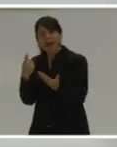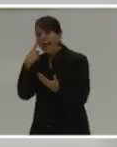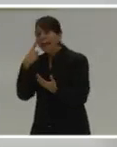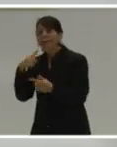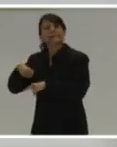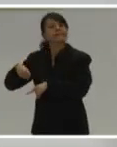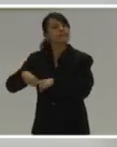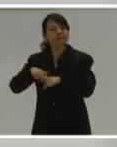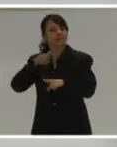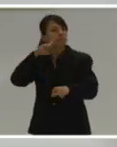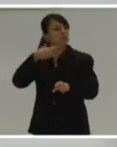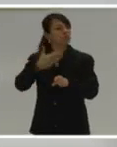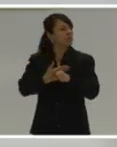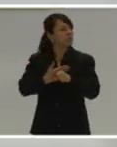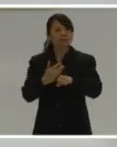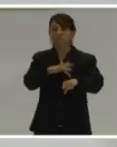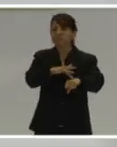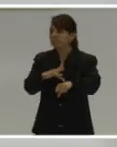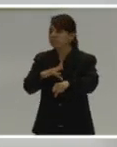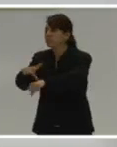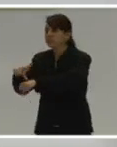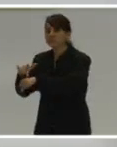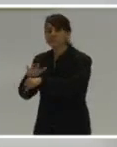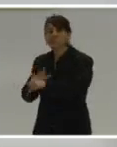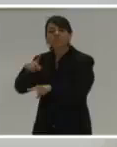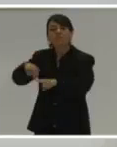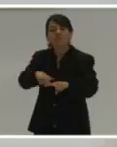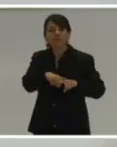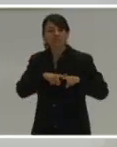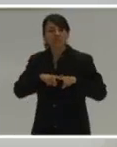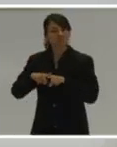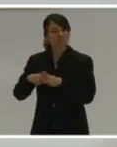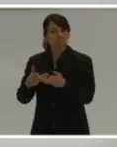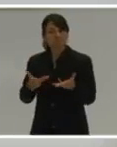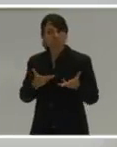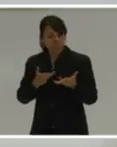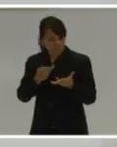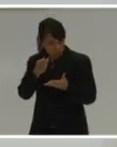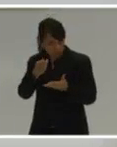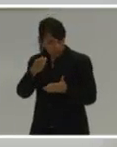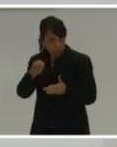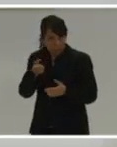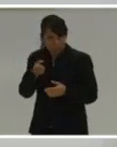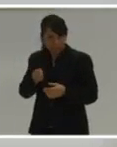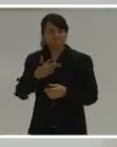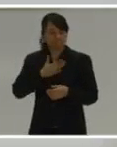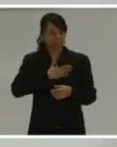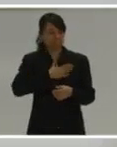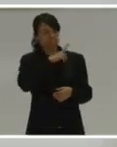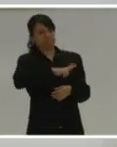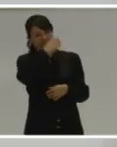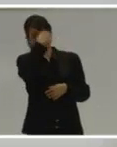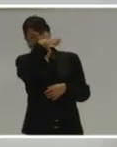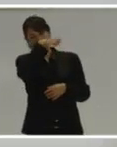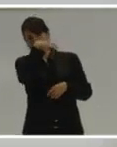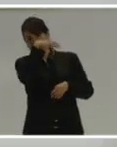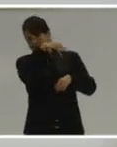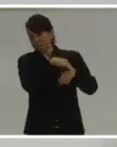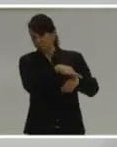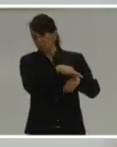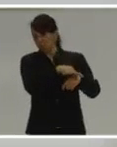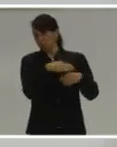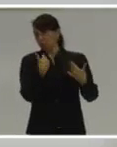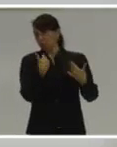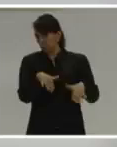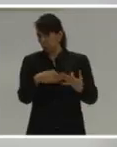toca, y esto en esto es una rica experiencia. Tenemos tierras también, la